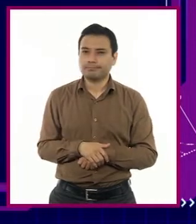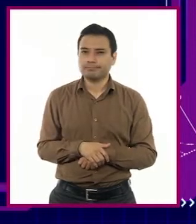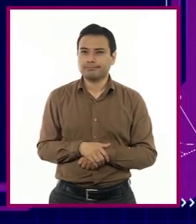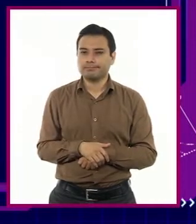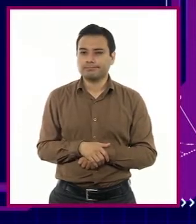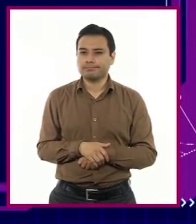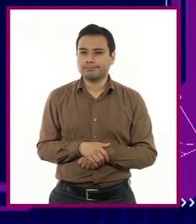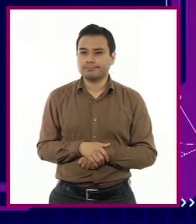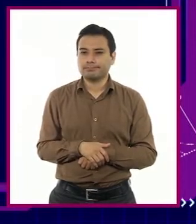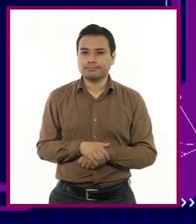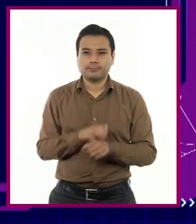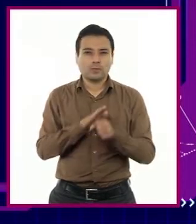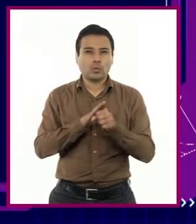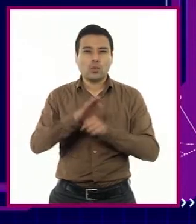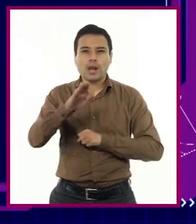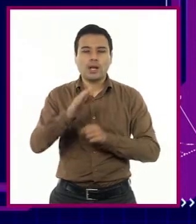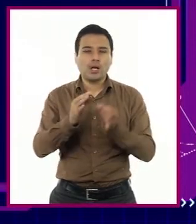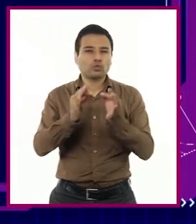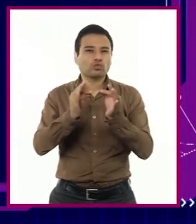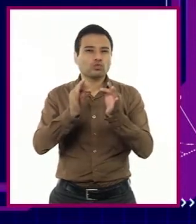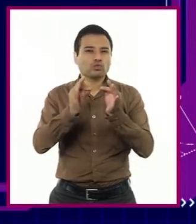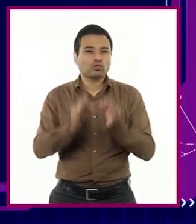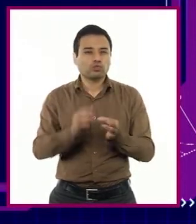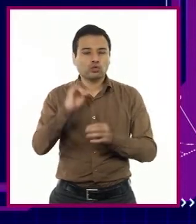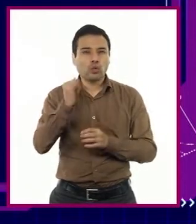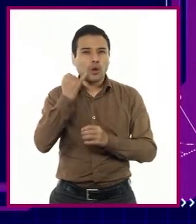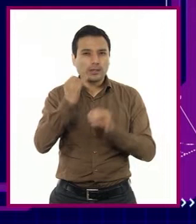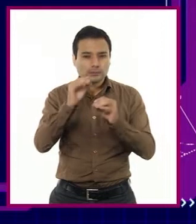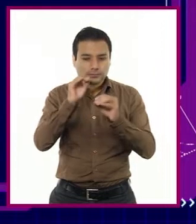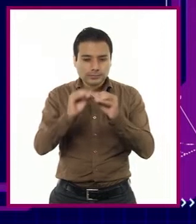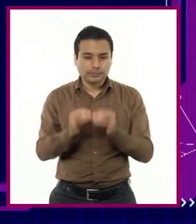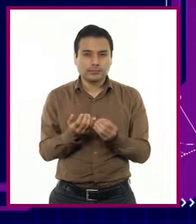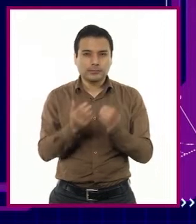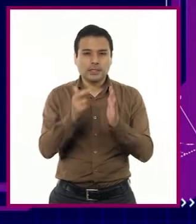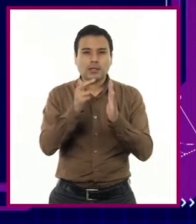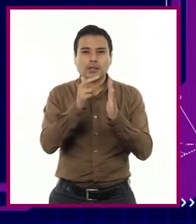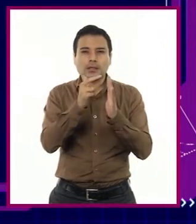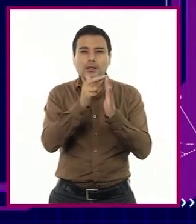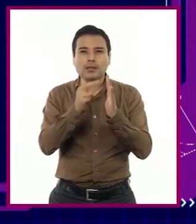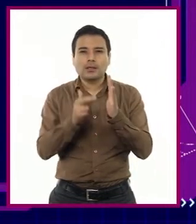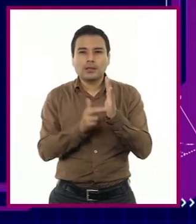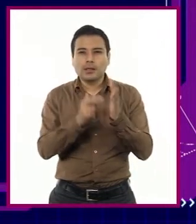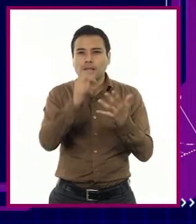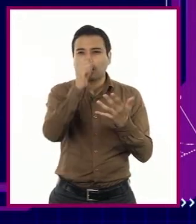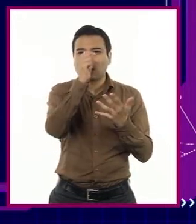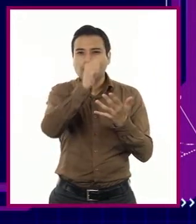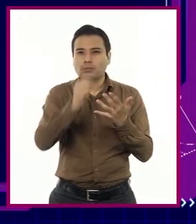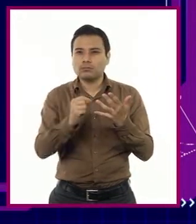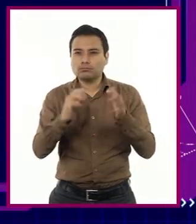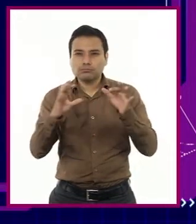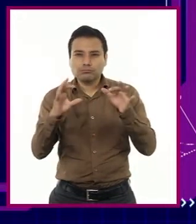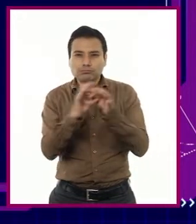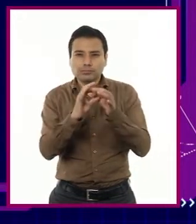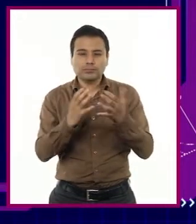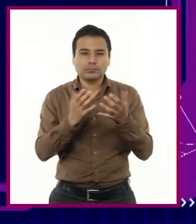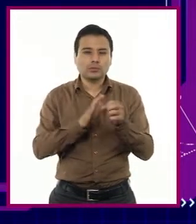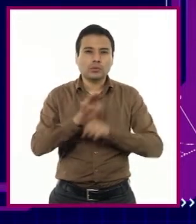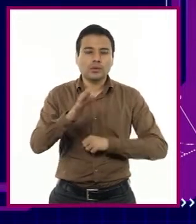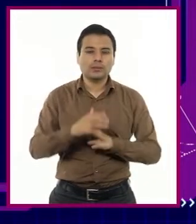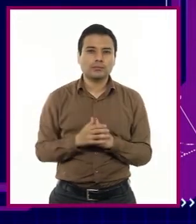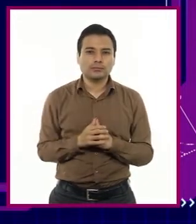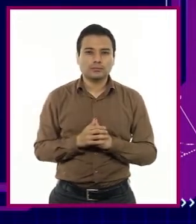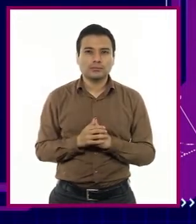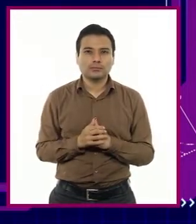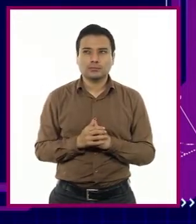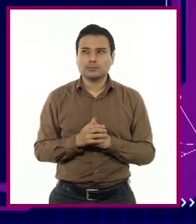al boceto y al molde? ¿Qué criterio de congruencia les permite comprobar su respuesta? ¿Lograron encontrar los